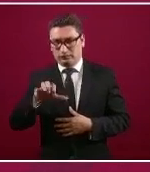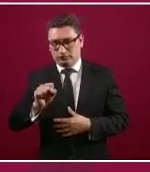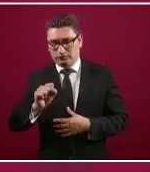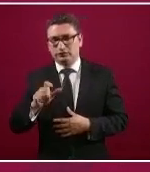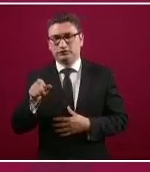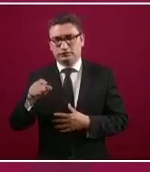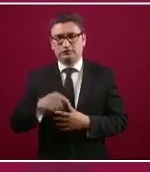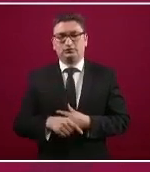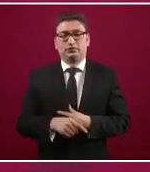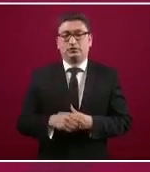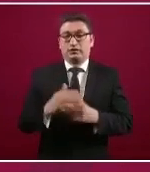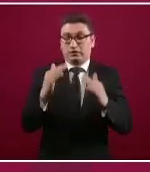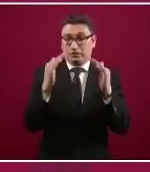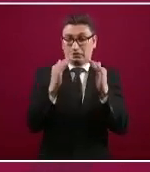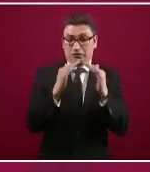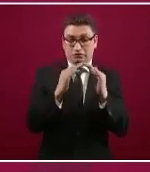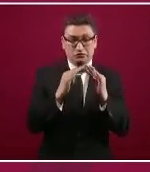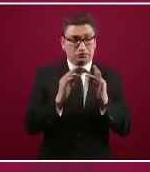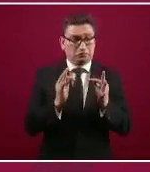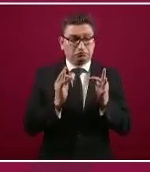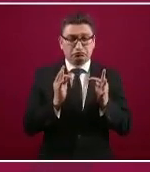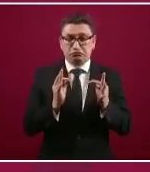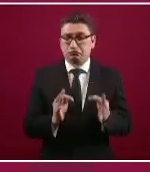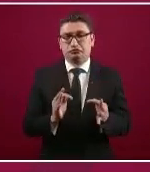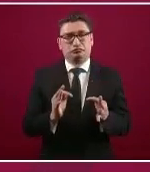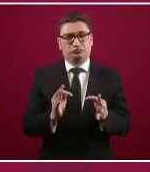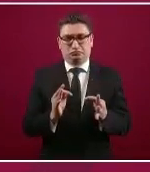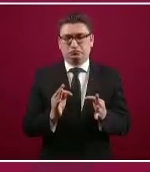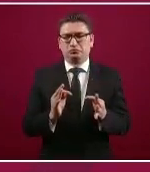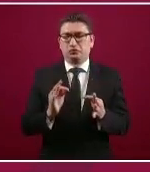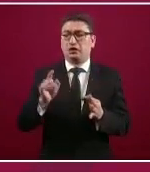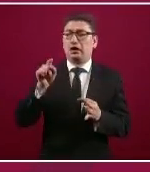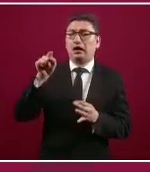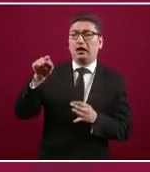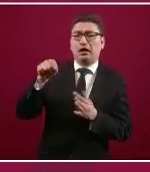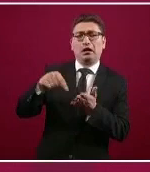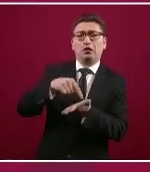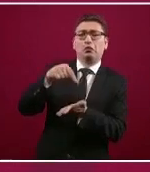Es una casa bien ubicada,